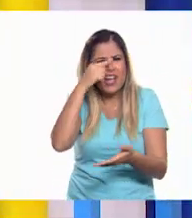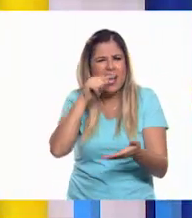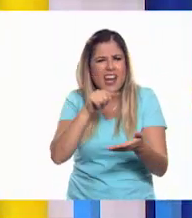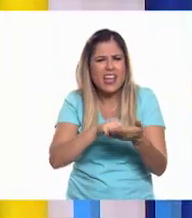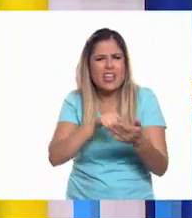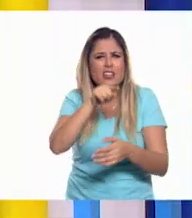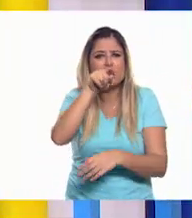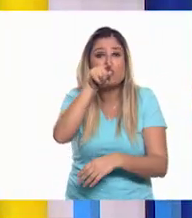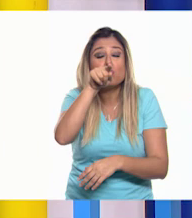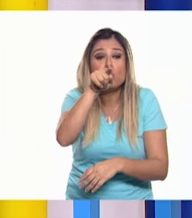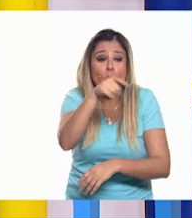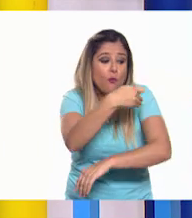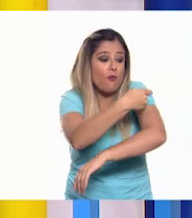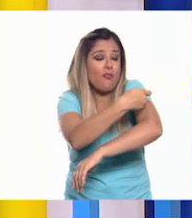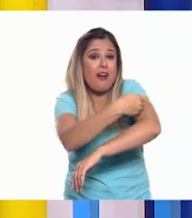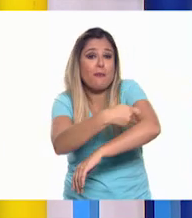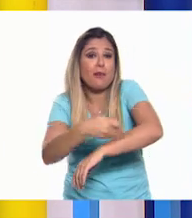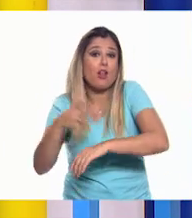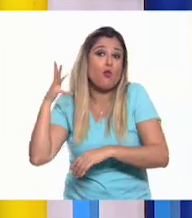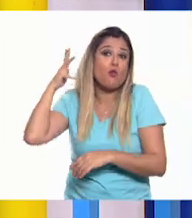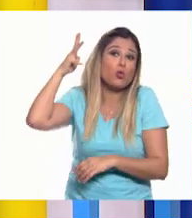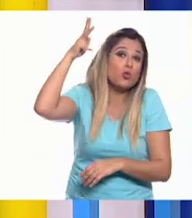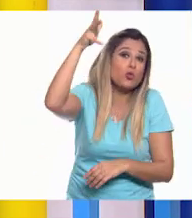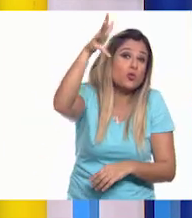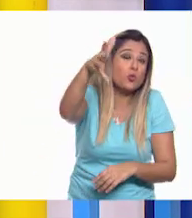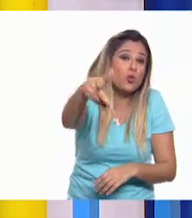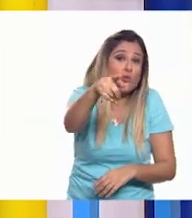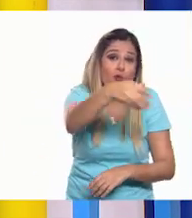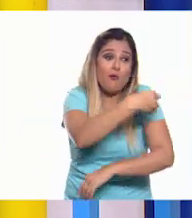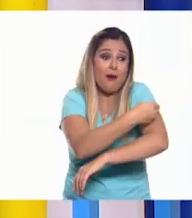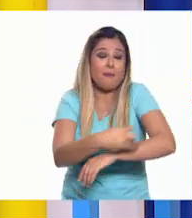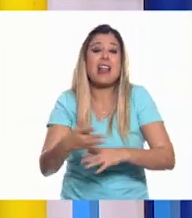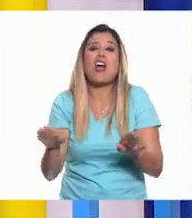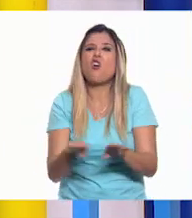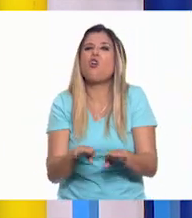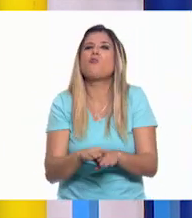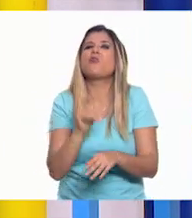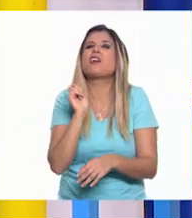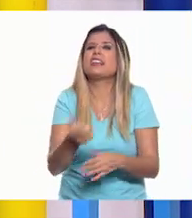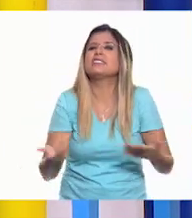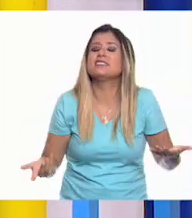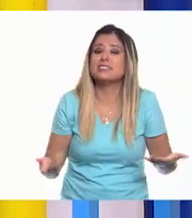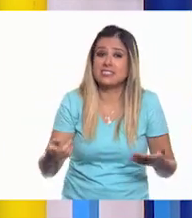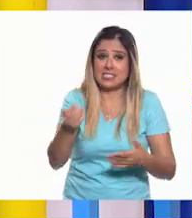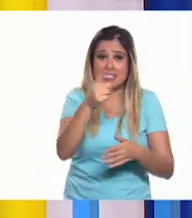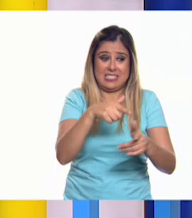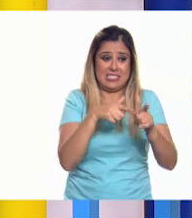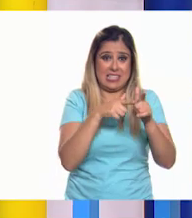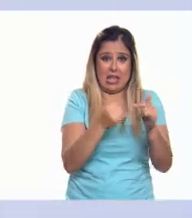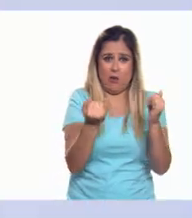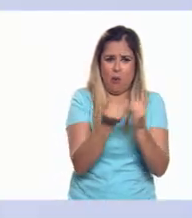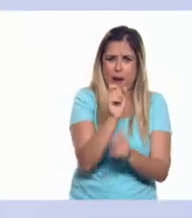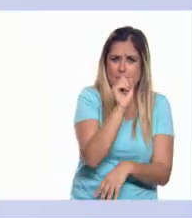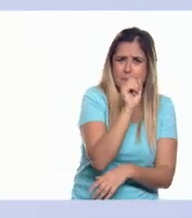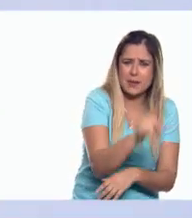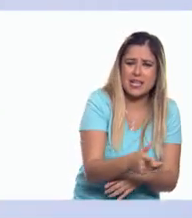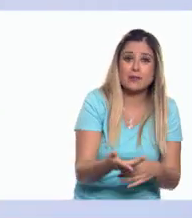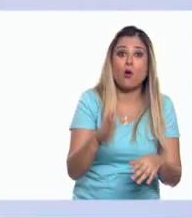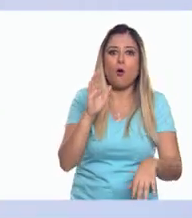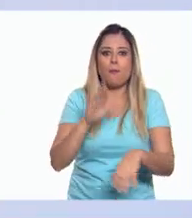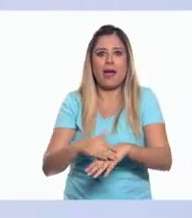tu familia en el futuro? ¿Qué pasará? ¿Seguiremos siendo iguales? ¿Habrá